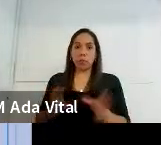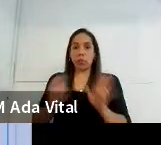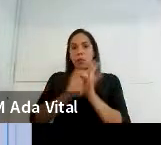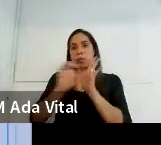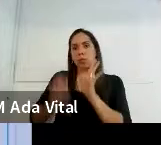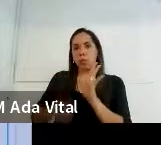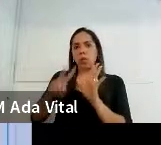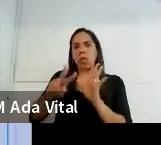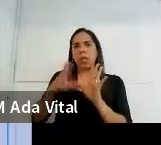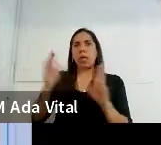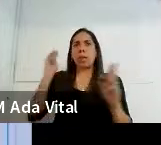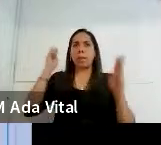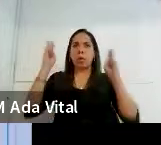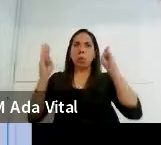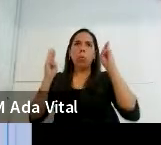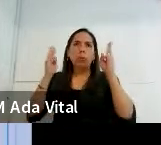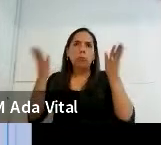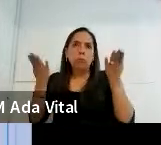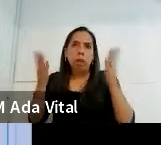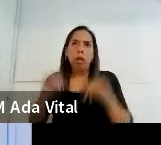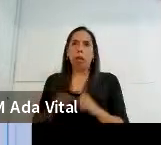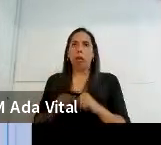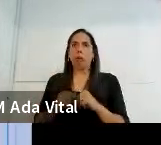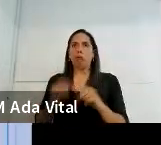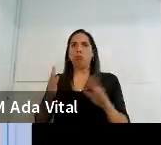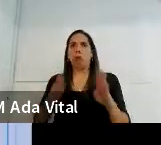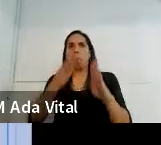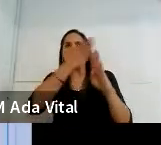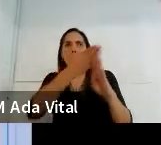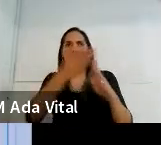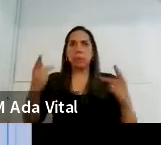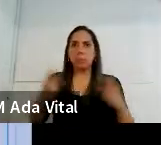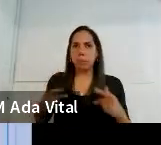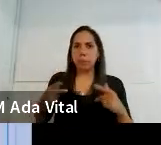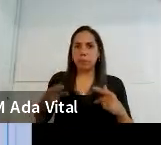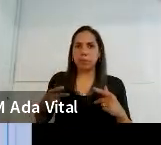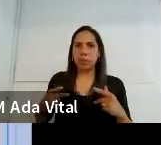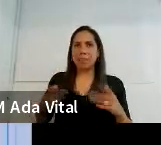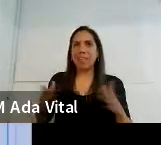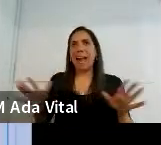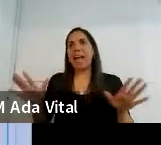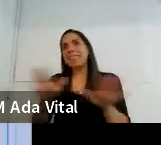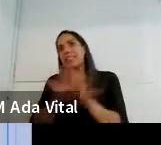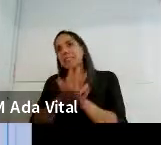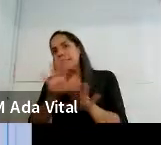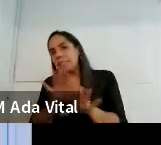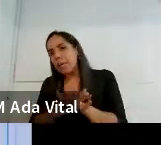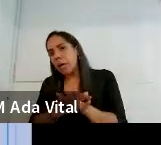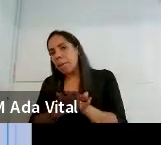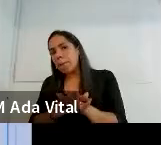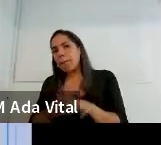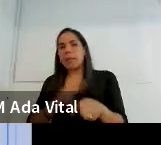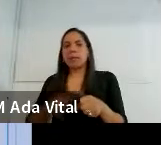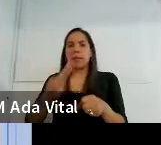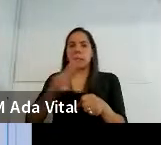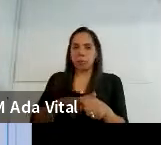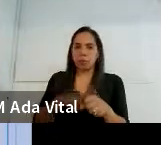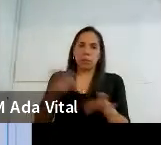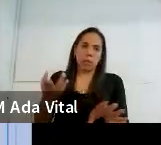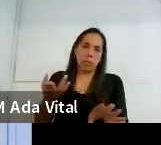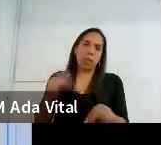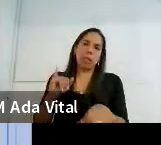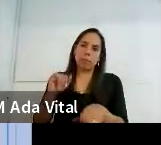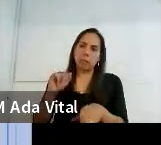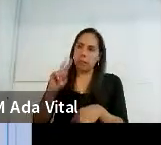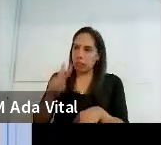usuarios o visitantes, tienen una visión distinta del trato y la atención que debiese brindarse, igual de lo